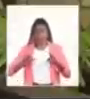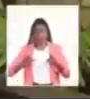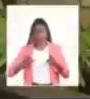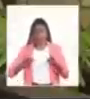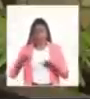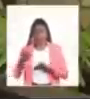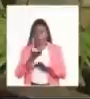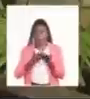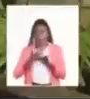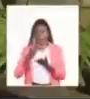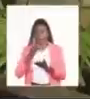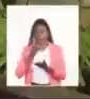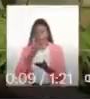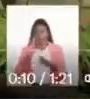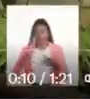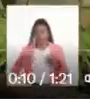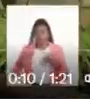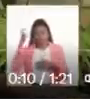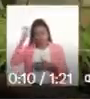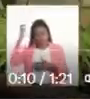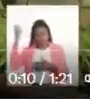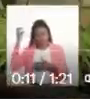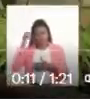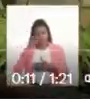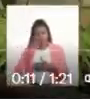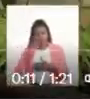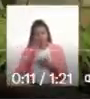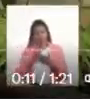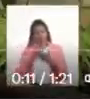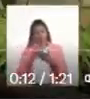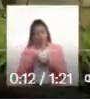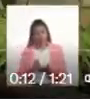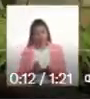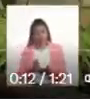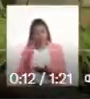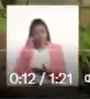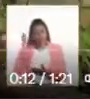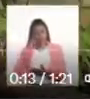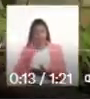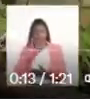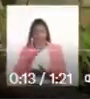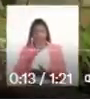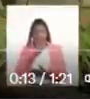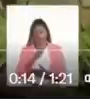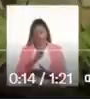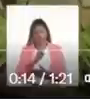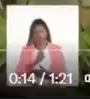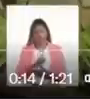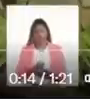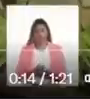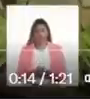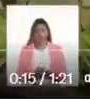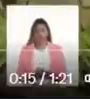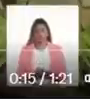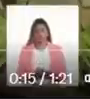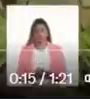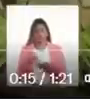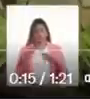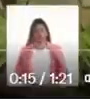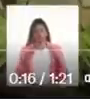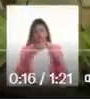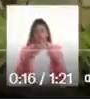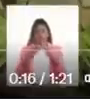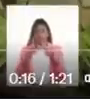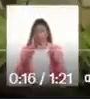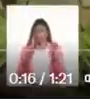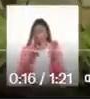administrada por el Estado. Y claro, esto no va a ser fácil, es una disputa muy fuerte en términos de la reforma a la